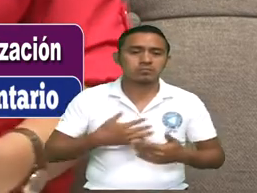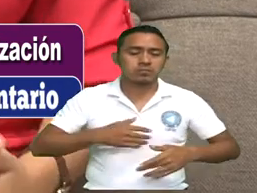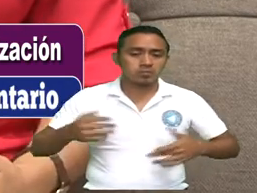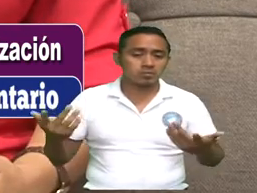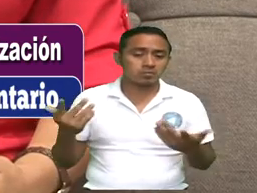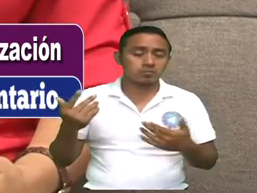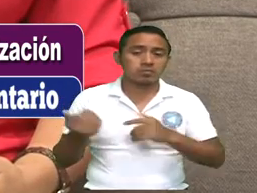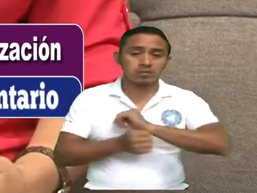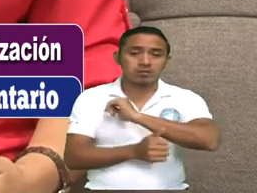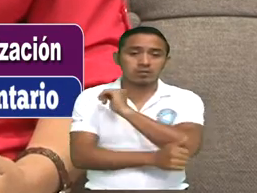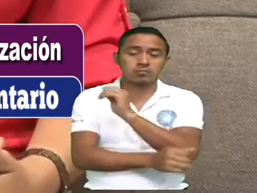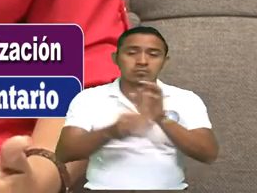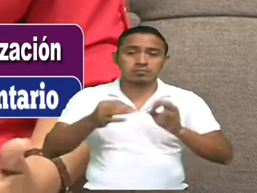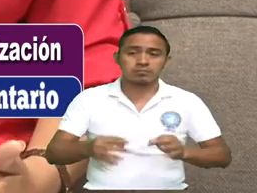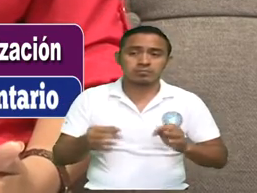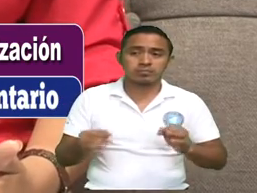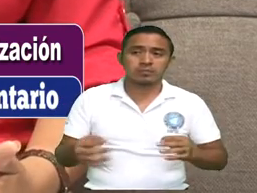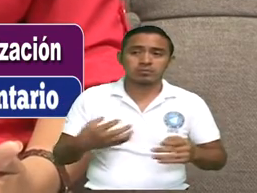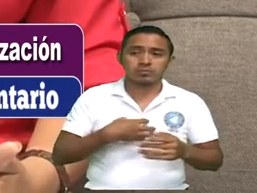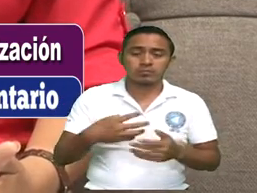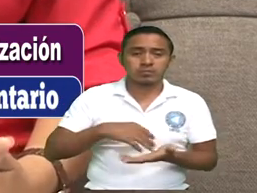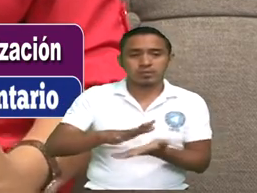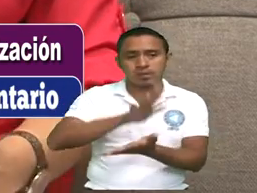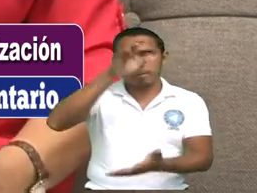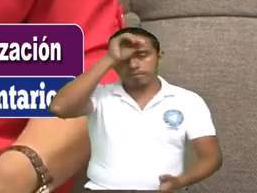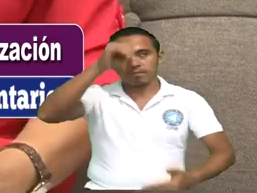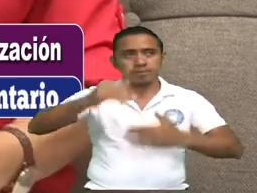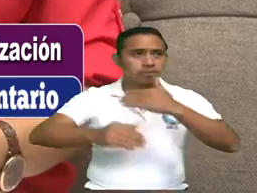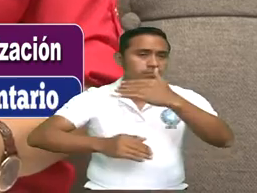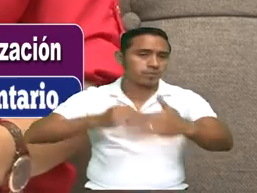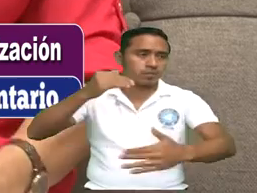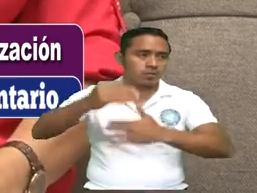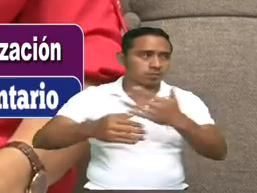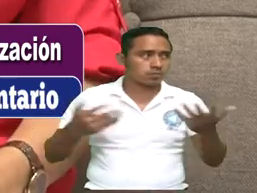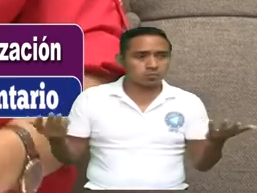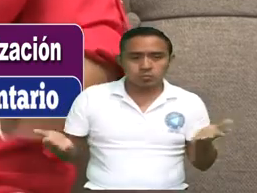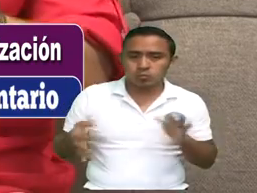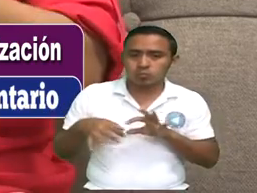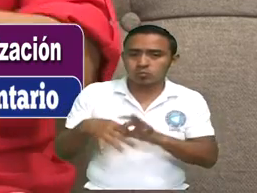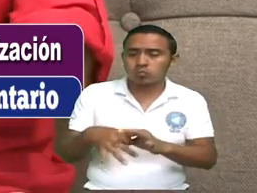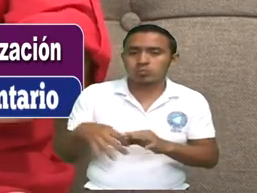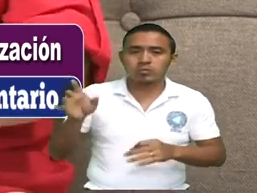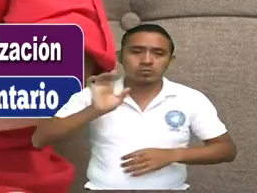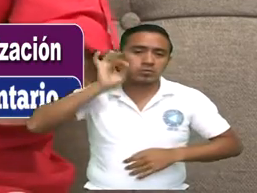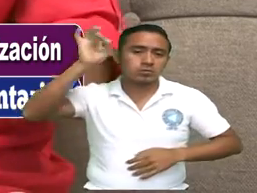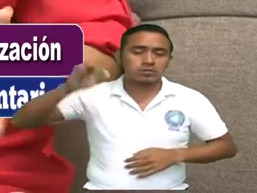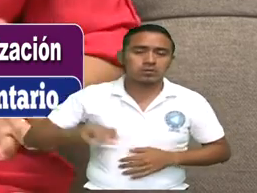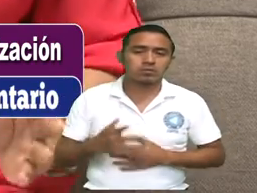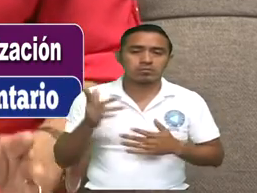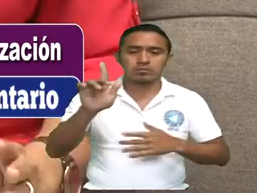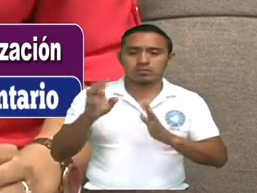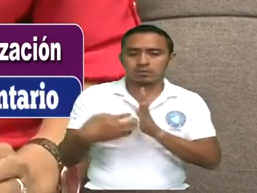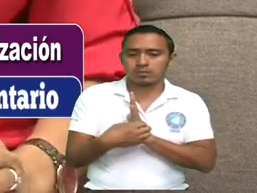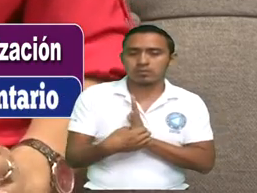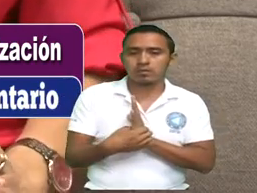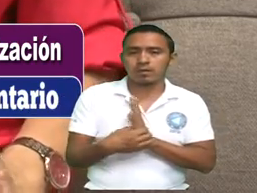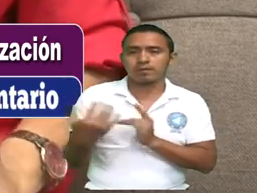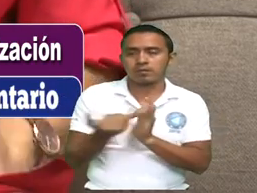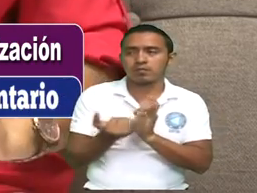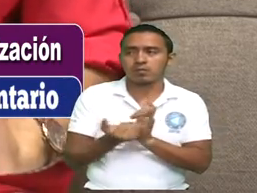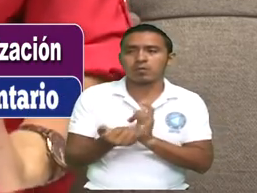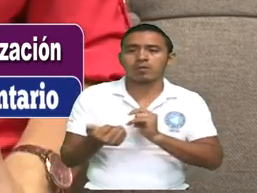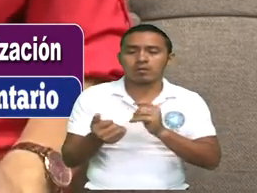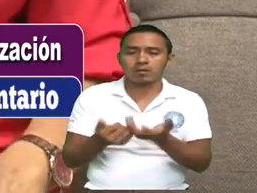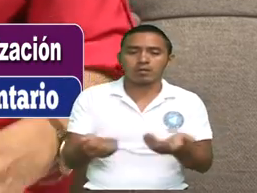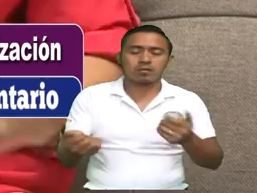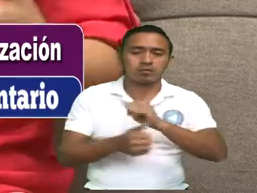también el docente va llevando su aprendizaje para ir a la par de los avances tecnológicos, pero también al avance de los estudiantes.